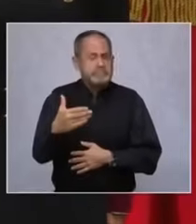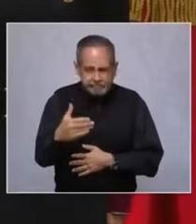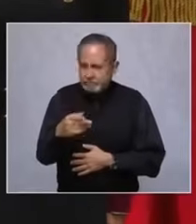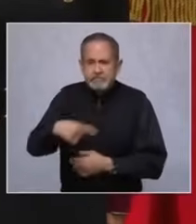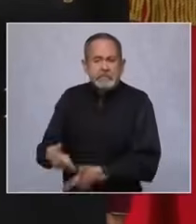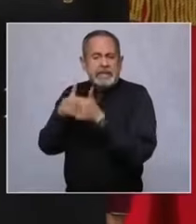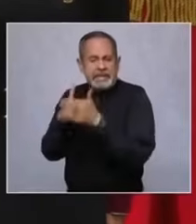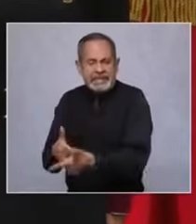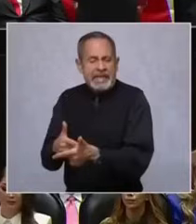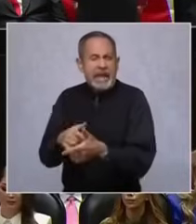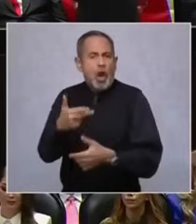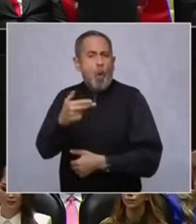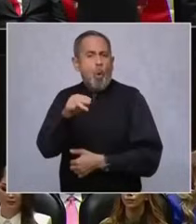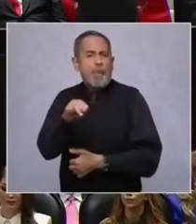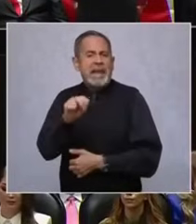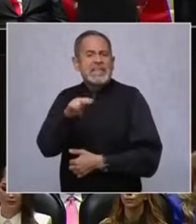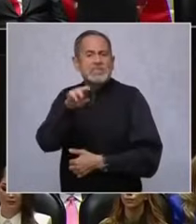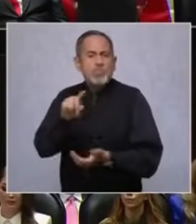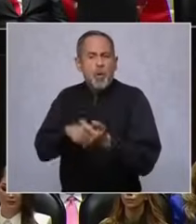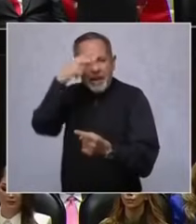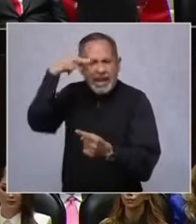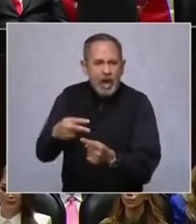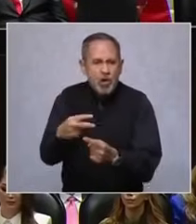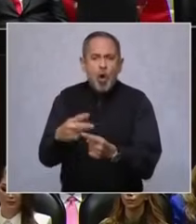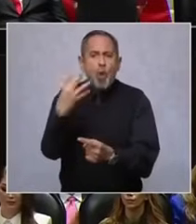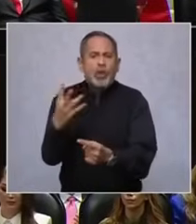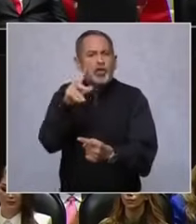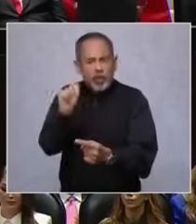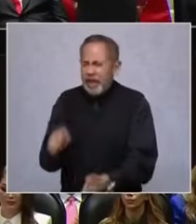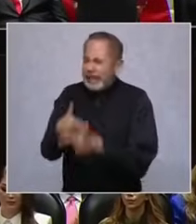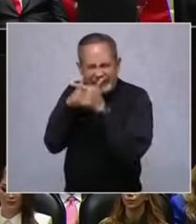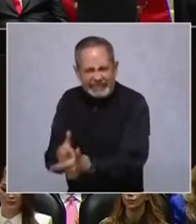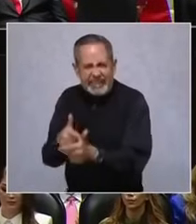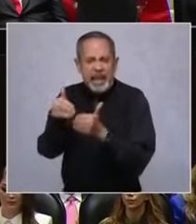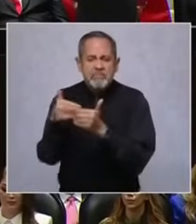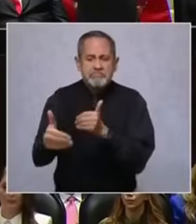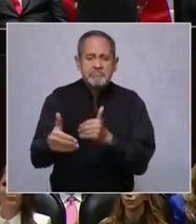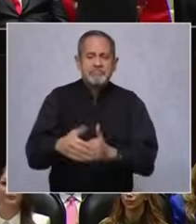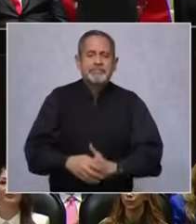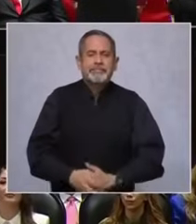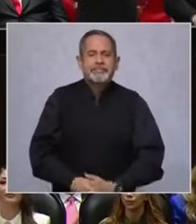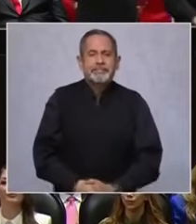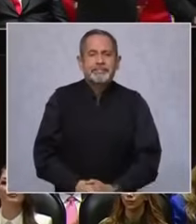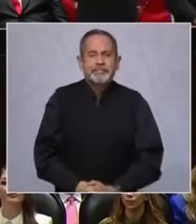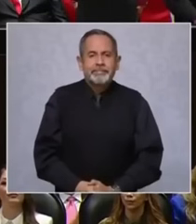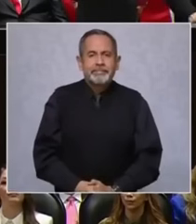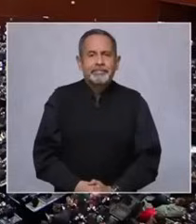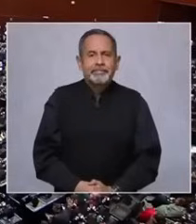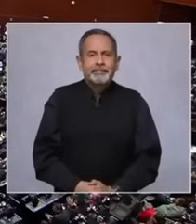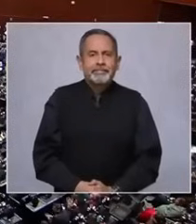continuar con el humanismo mexicano. Con claro la cuarta que sí. Transformación. México tiene para mucho